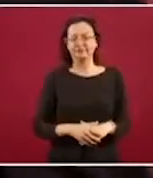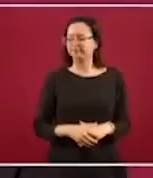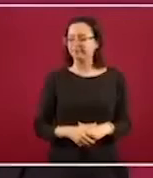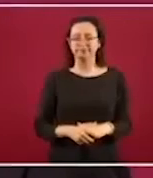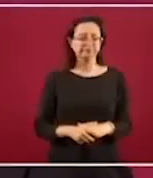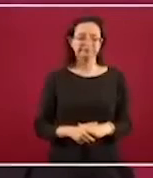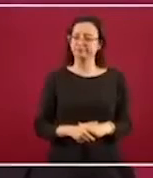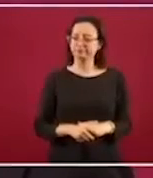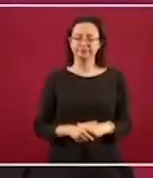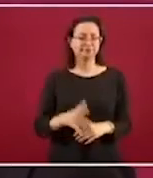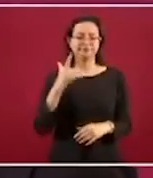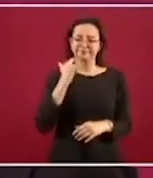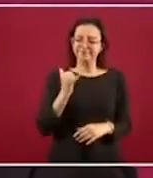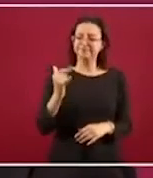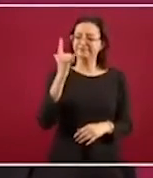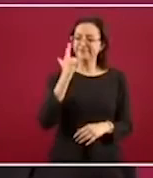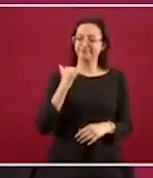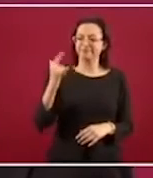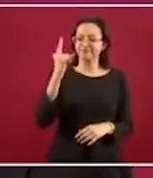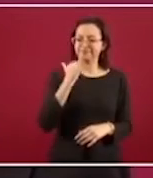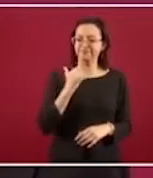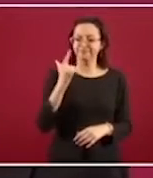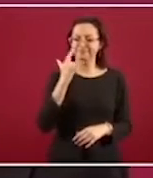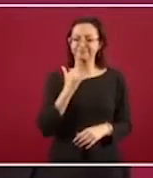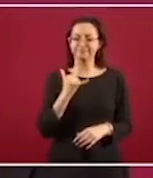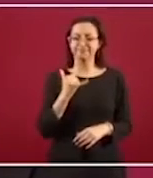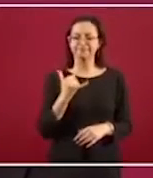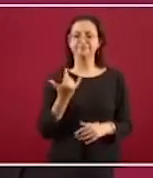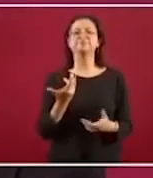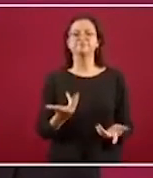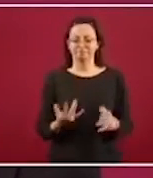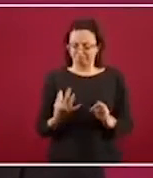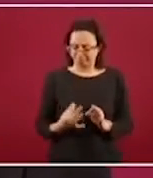posible para mantener el compromiso, seguir